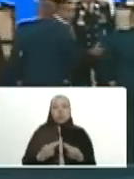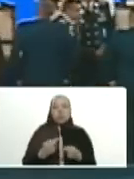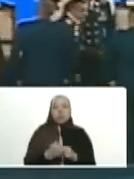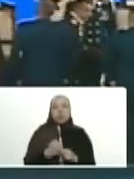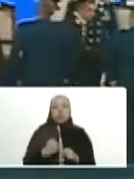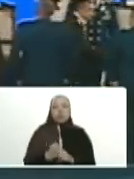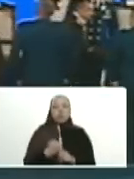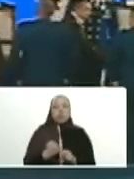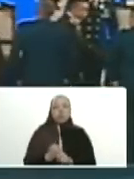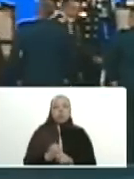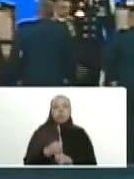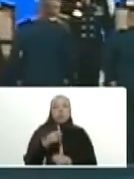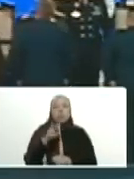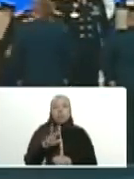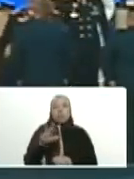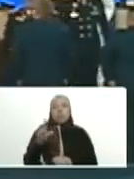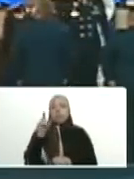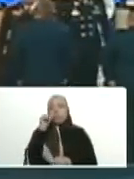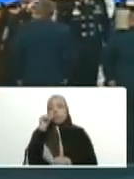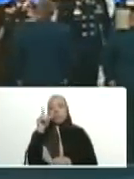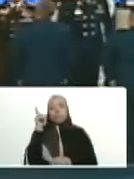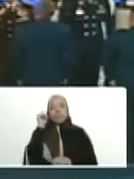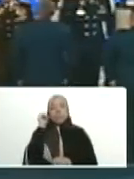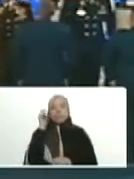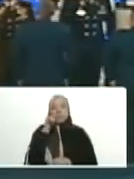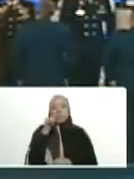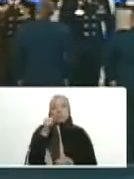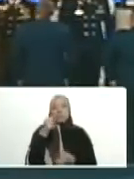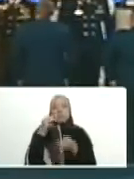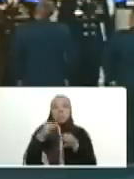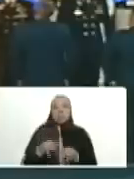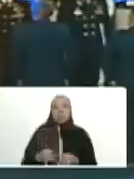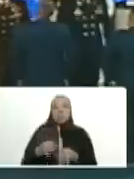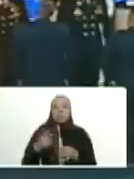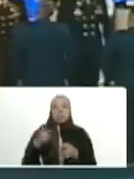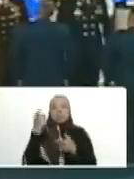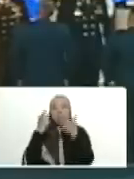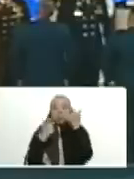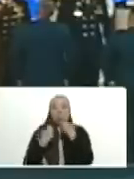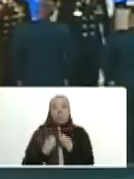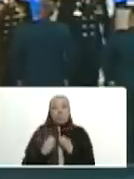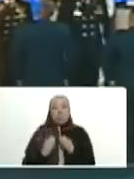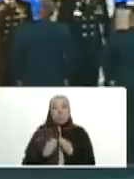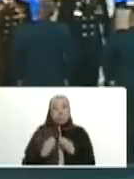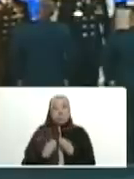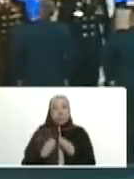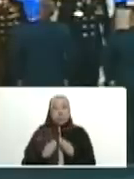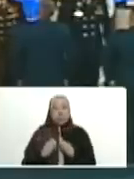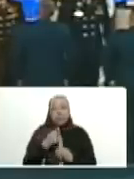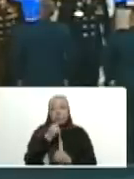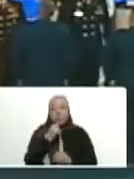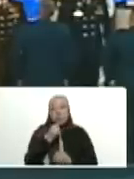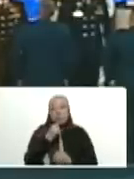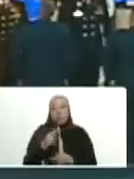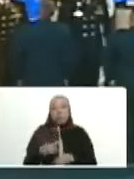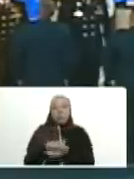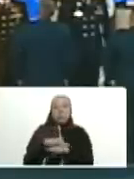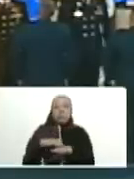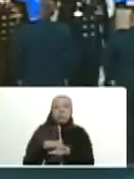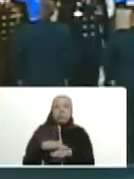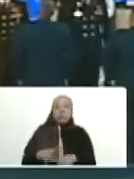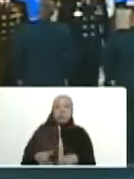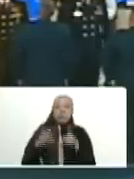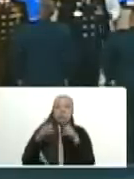estos 271 hombres y mujeres del sector castrense, la Guardia y Custodia de la Paz. Mi comandante jefe, permiso para mandar a